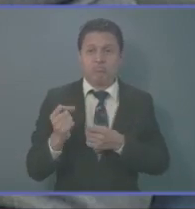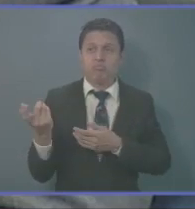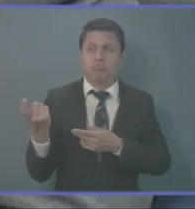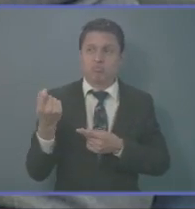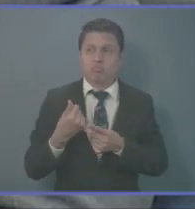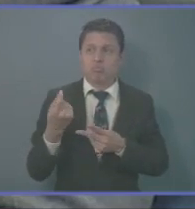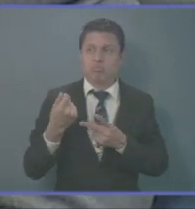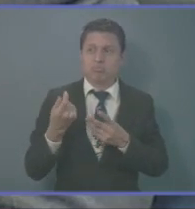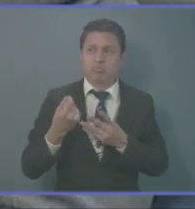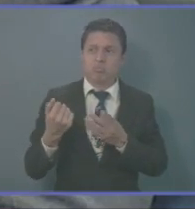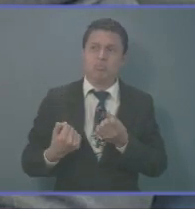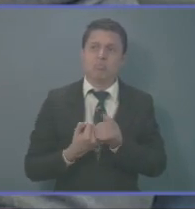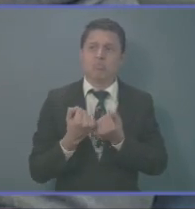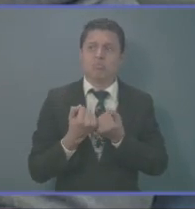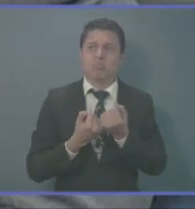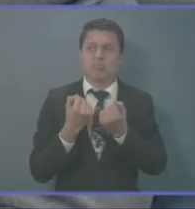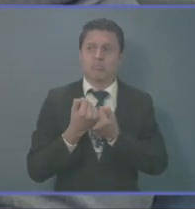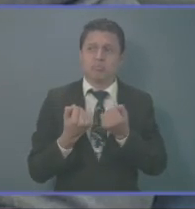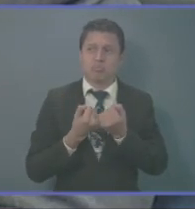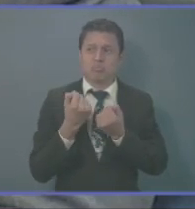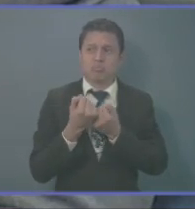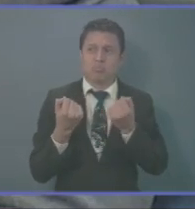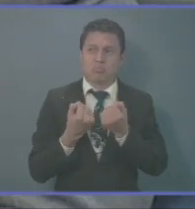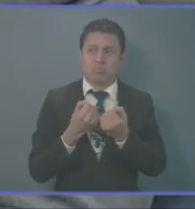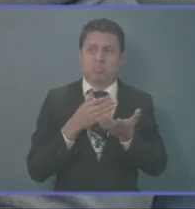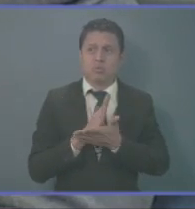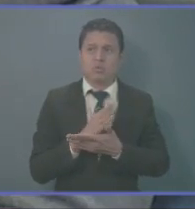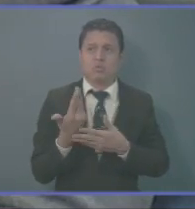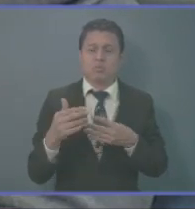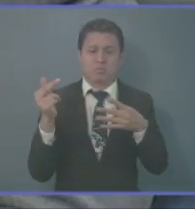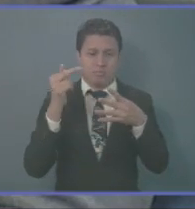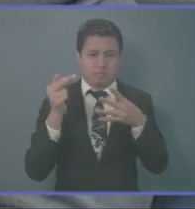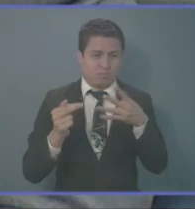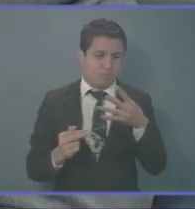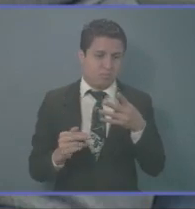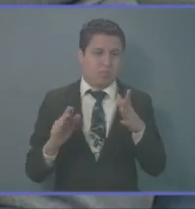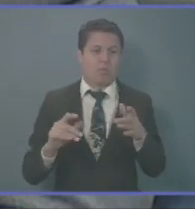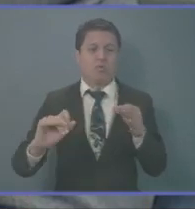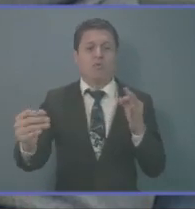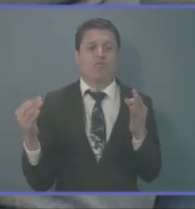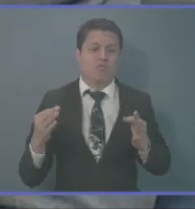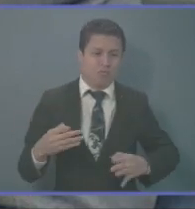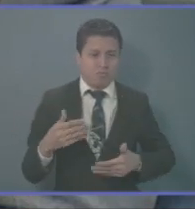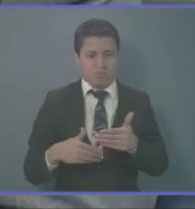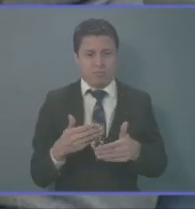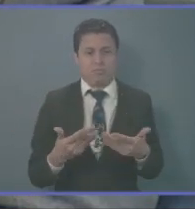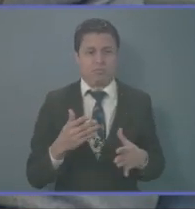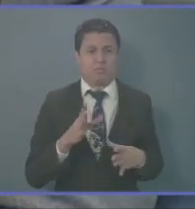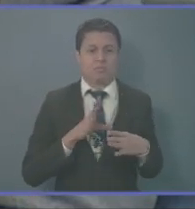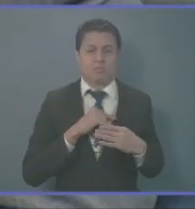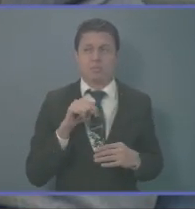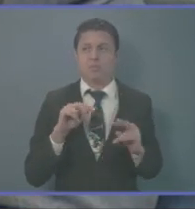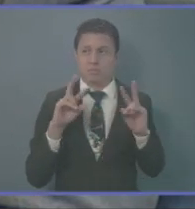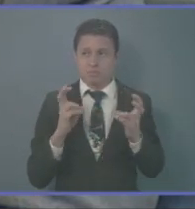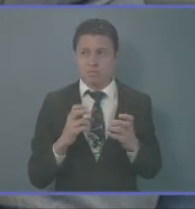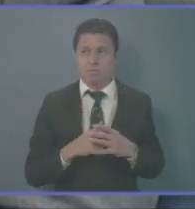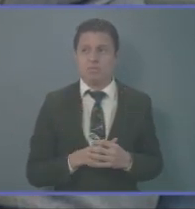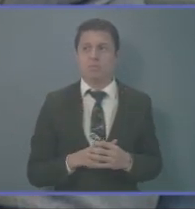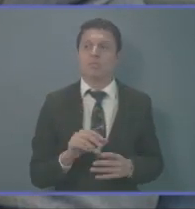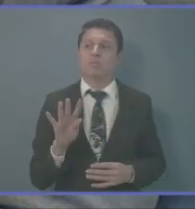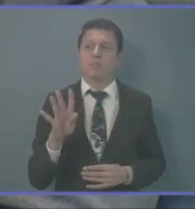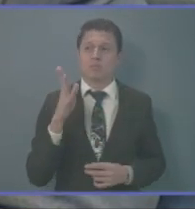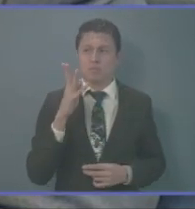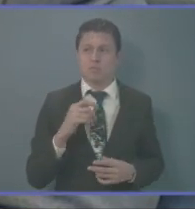cuotas aportadas a dicho organismo según las normas y o mecanismos adoptadas por este. Romanos